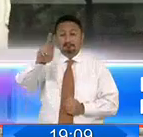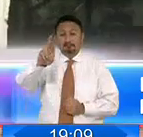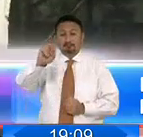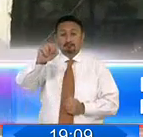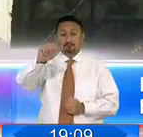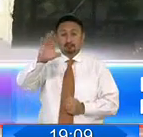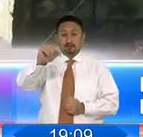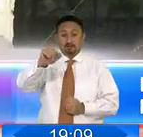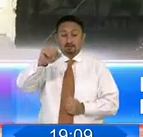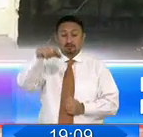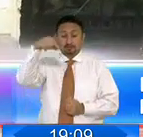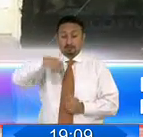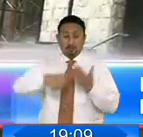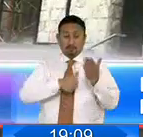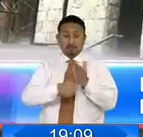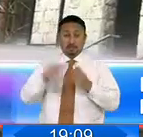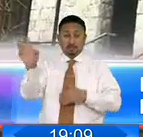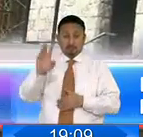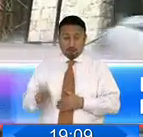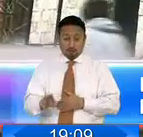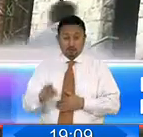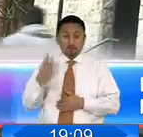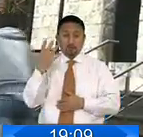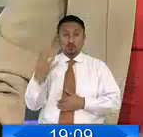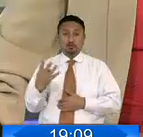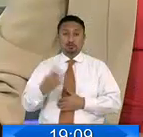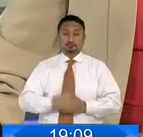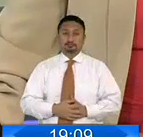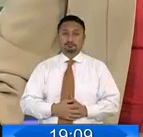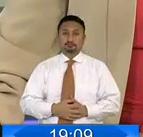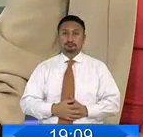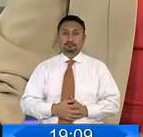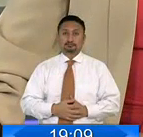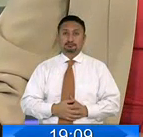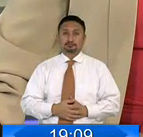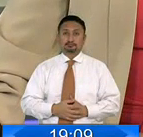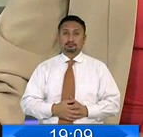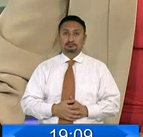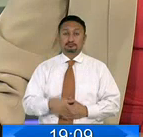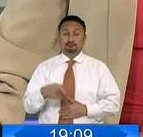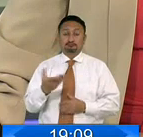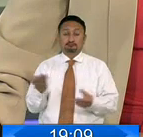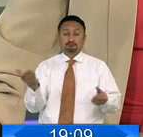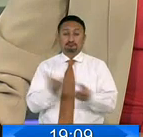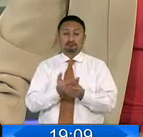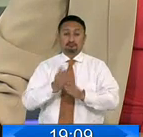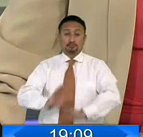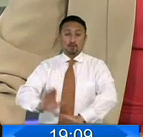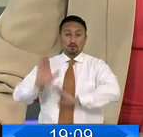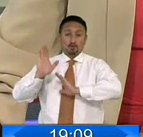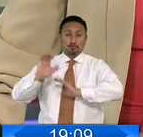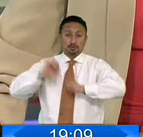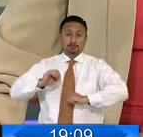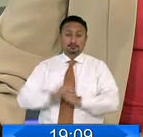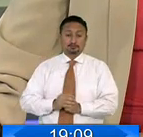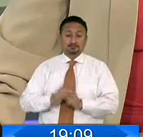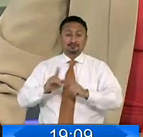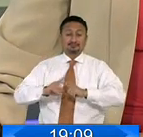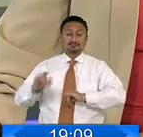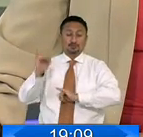ministro de salud del gobierno de moreno la firma de acta de compromiso y